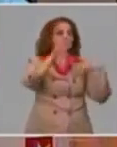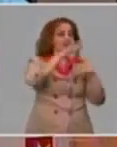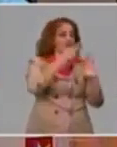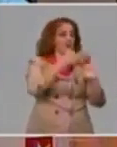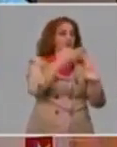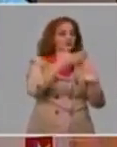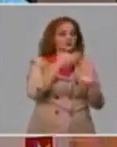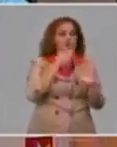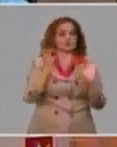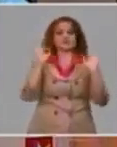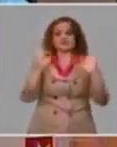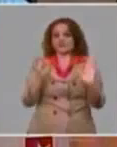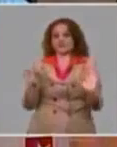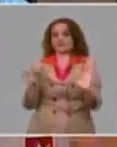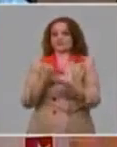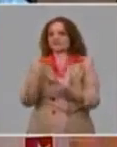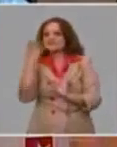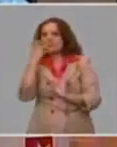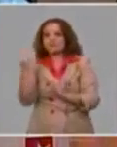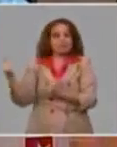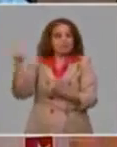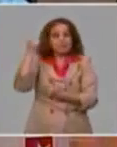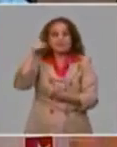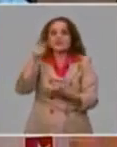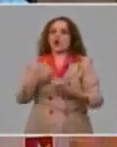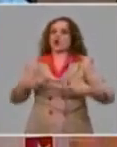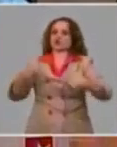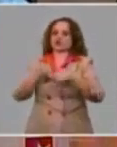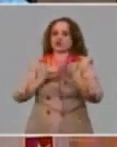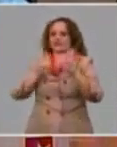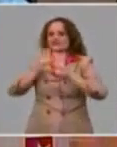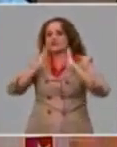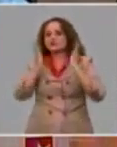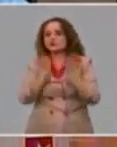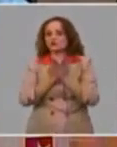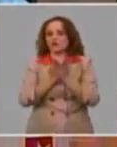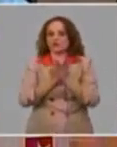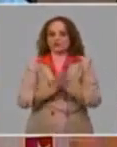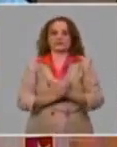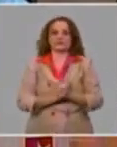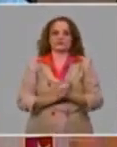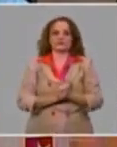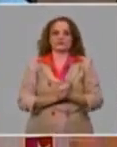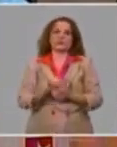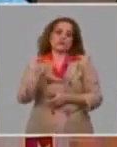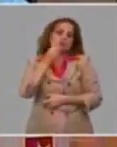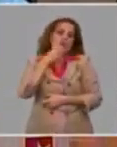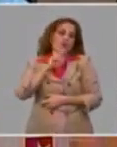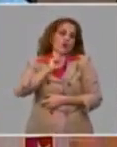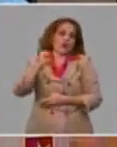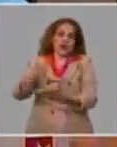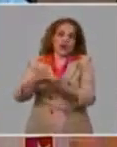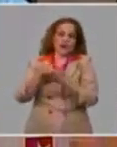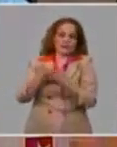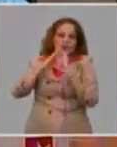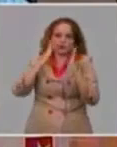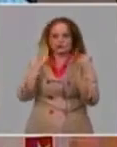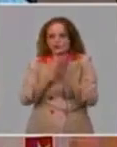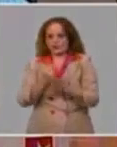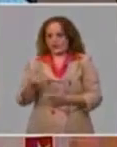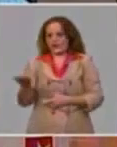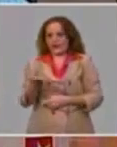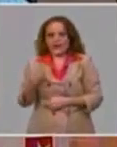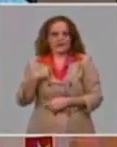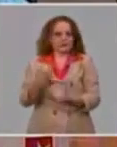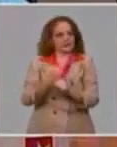con los consejos de defensa para cualquier decisión territorial y además el apoyo directo incondicional para las cosas que hacen falta que salgan en el momento que